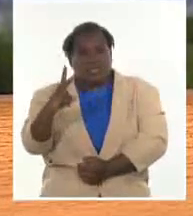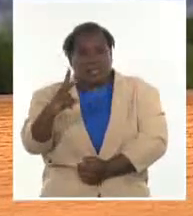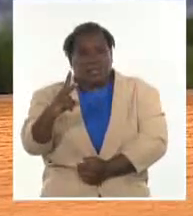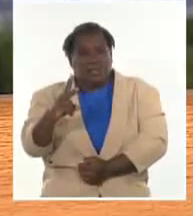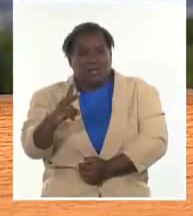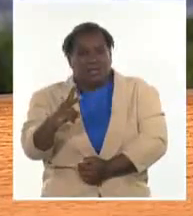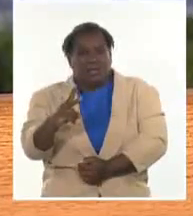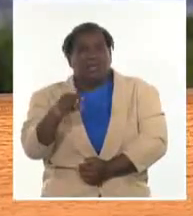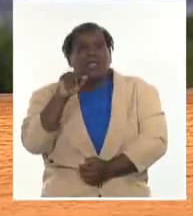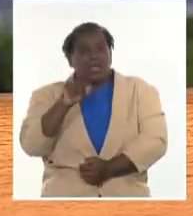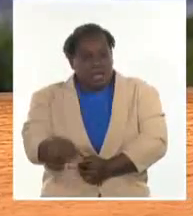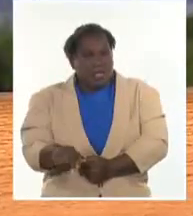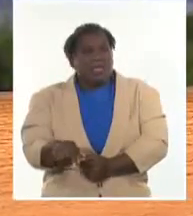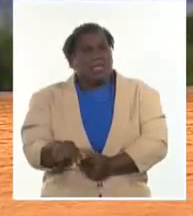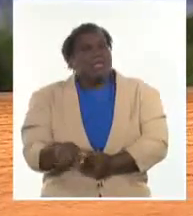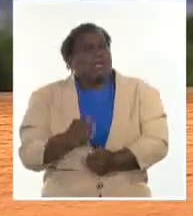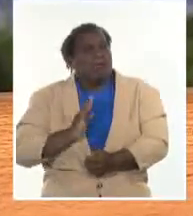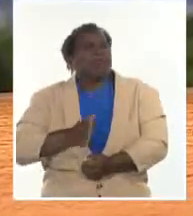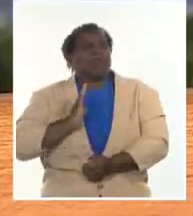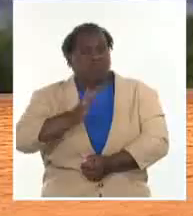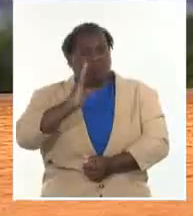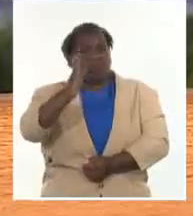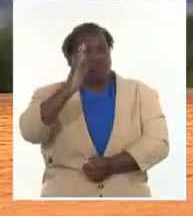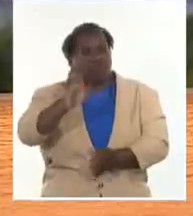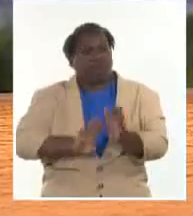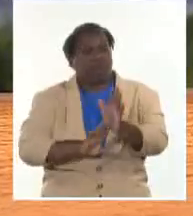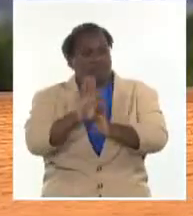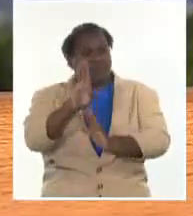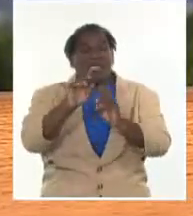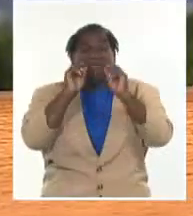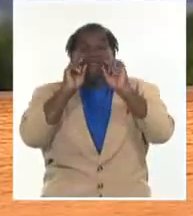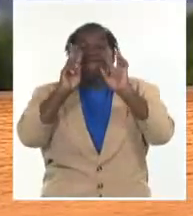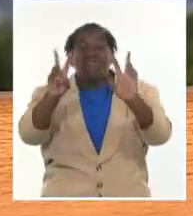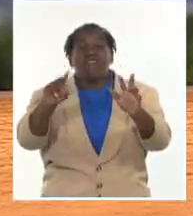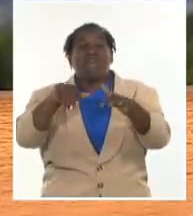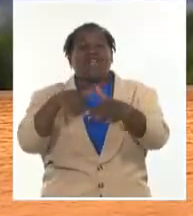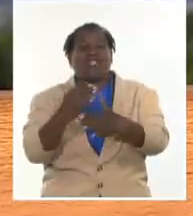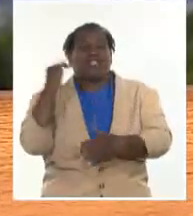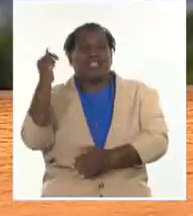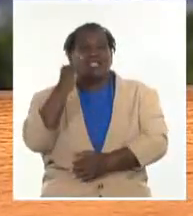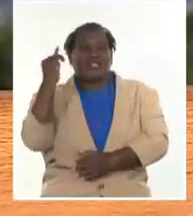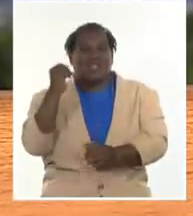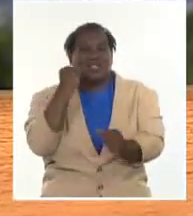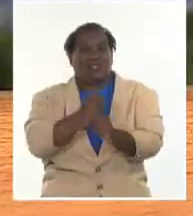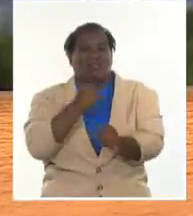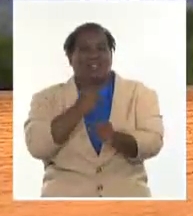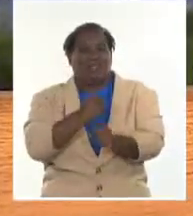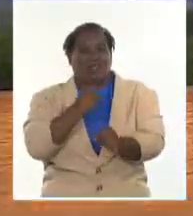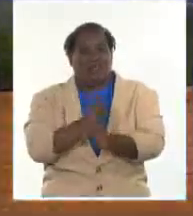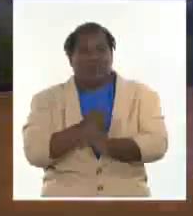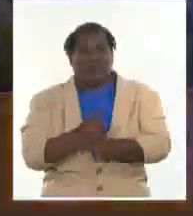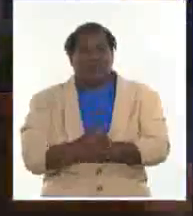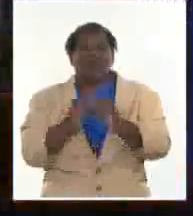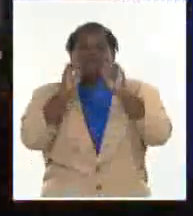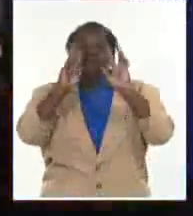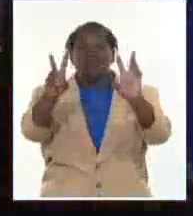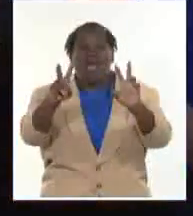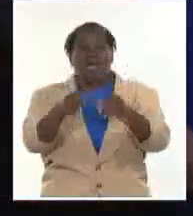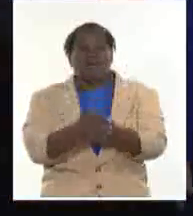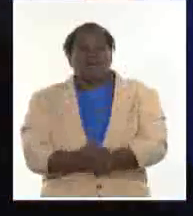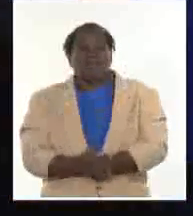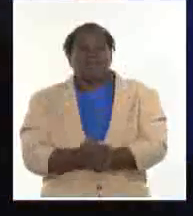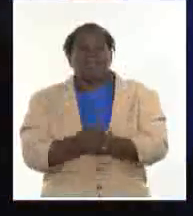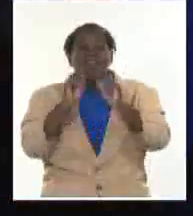y saldremos adelante. ¡Viva el Día Internacional de los Trabajadores! ¡Viva! ¡Vivan